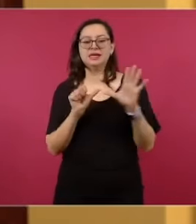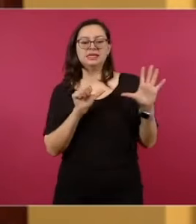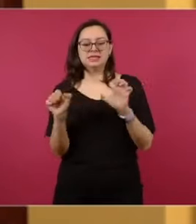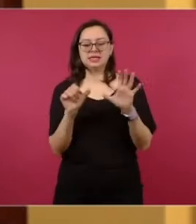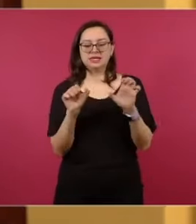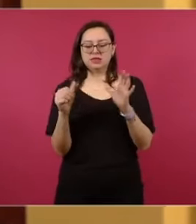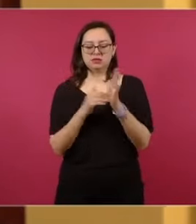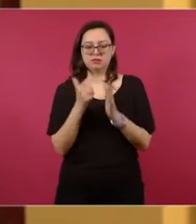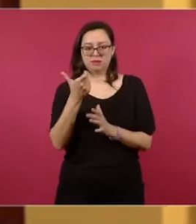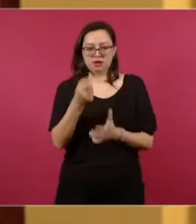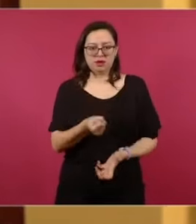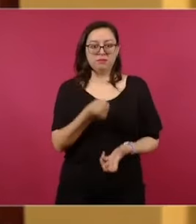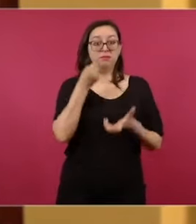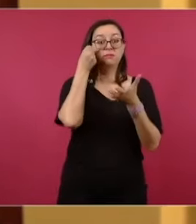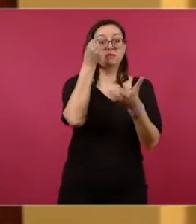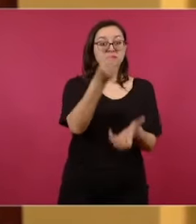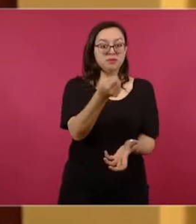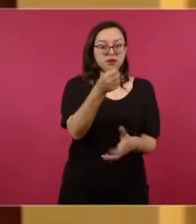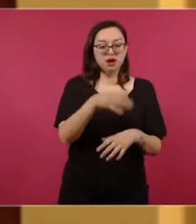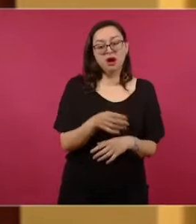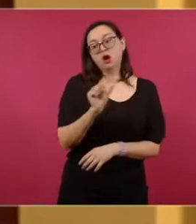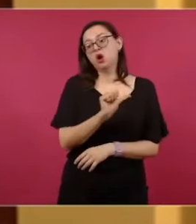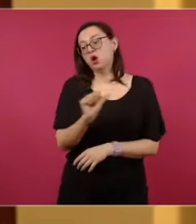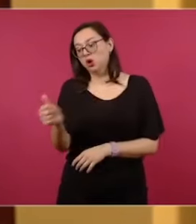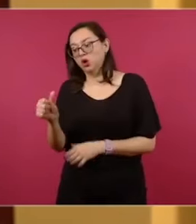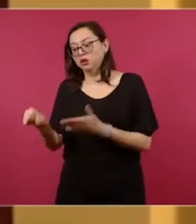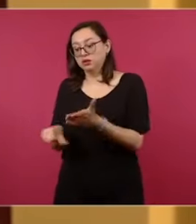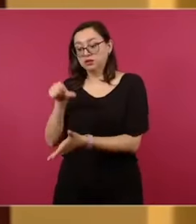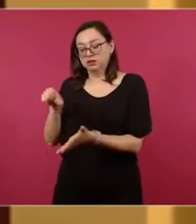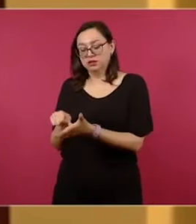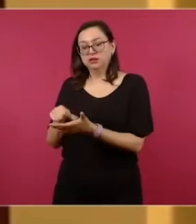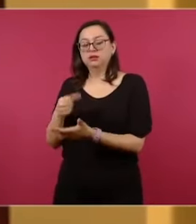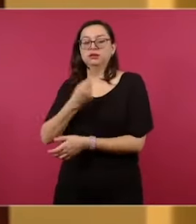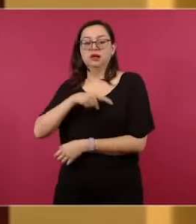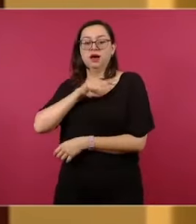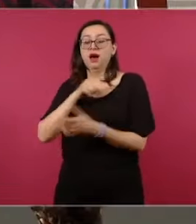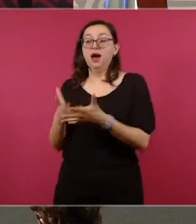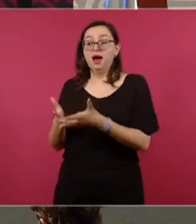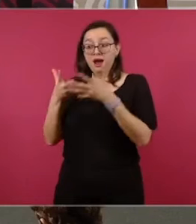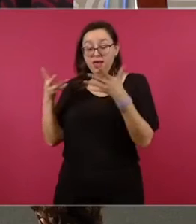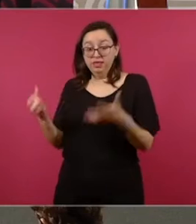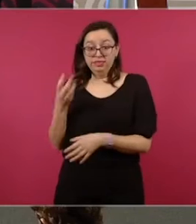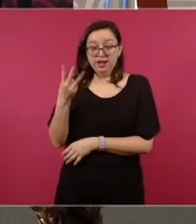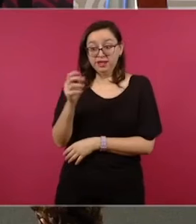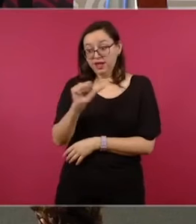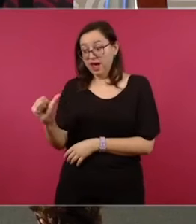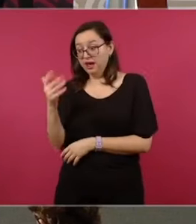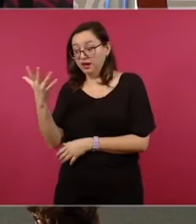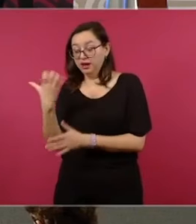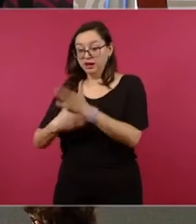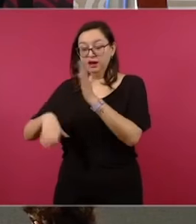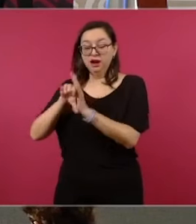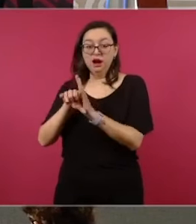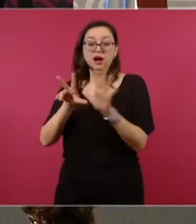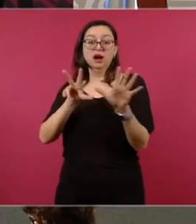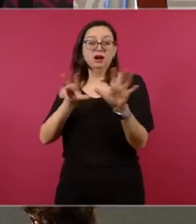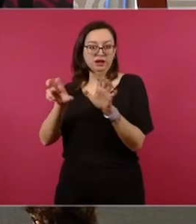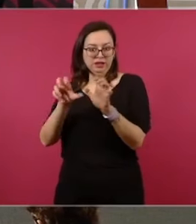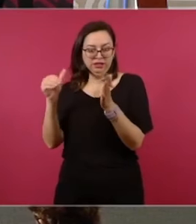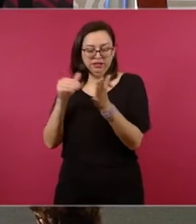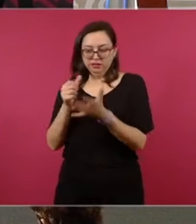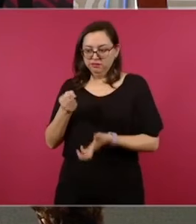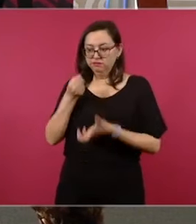600,000 pesos. Además, hay otros núcleos, centros de salud de 3 a 5 consultorios que son más grandes, que reciben 800,000, y los de 6